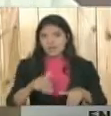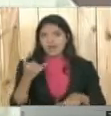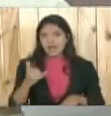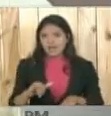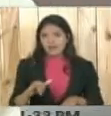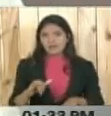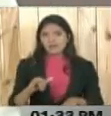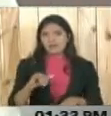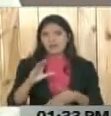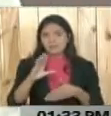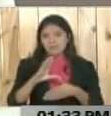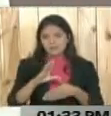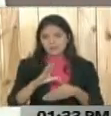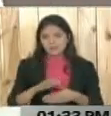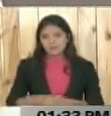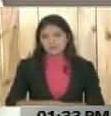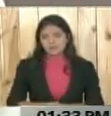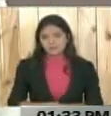nuestra América,